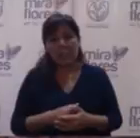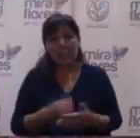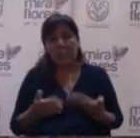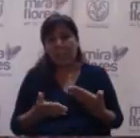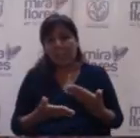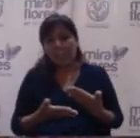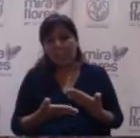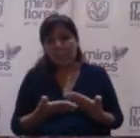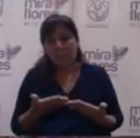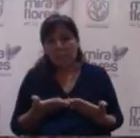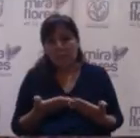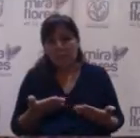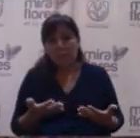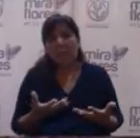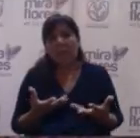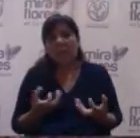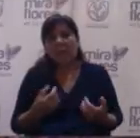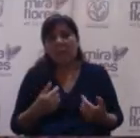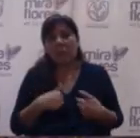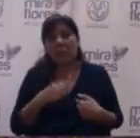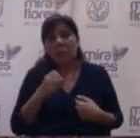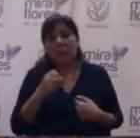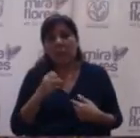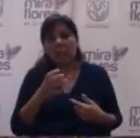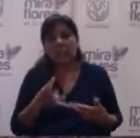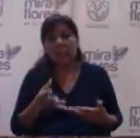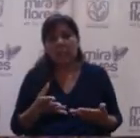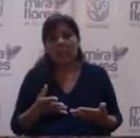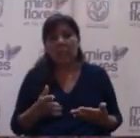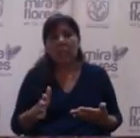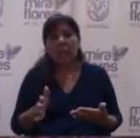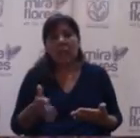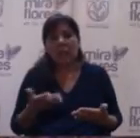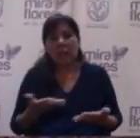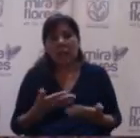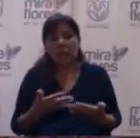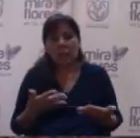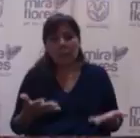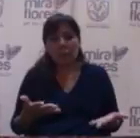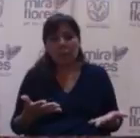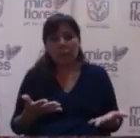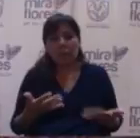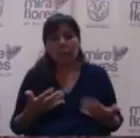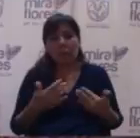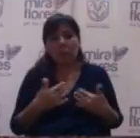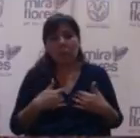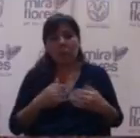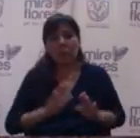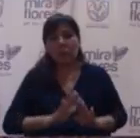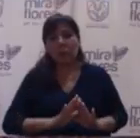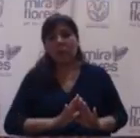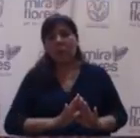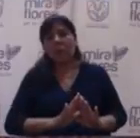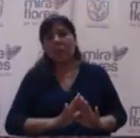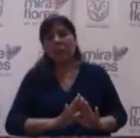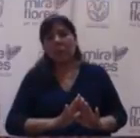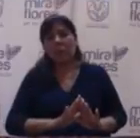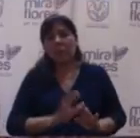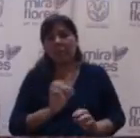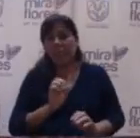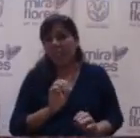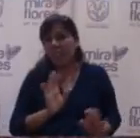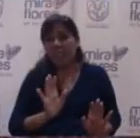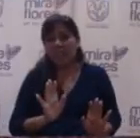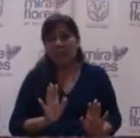fácil querer decir que existen cosas y no involucrarse con el tema. Yo siempre les he dicho